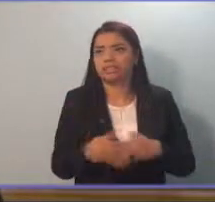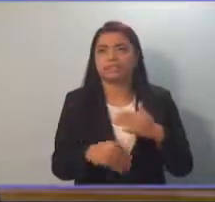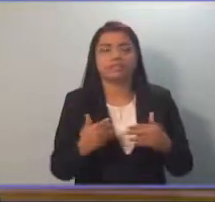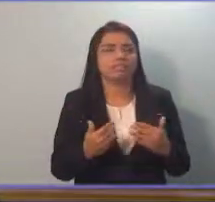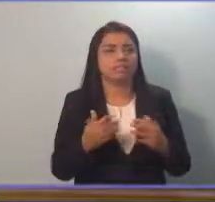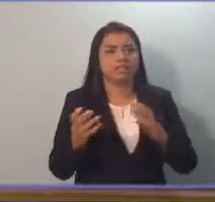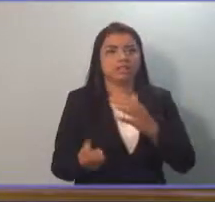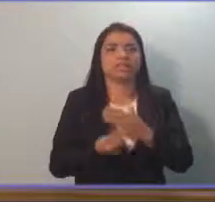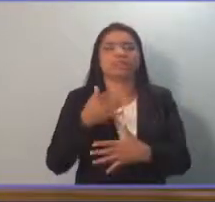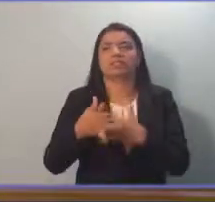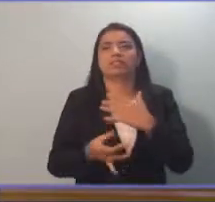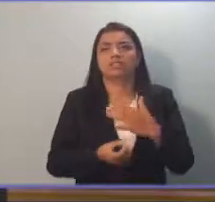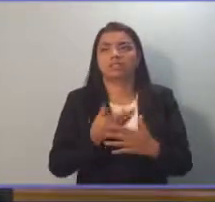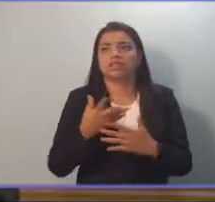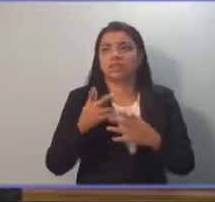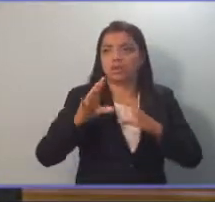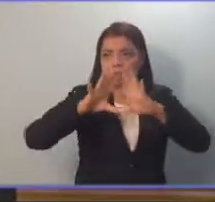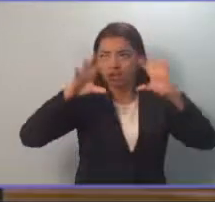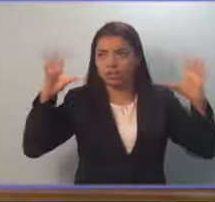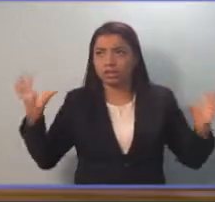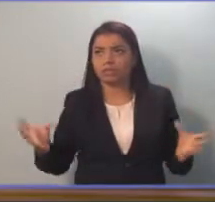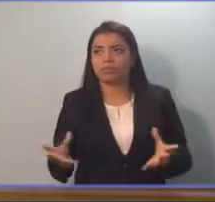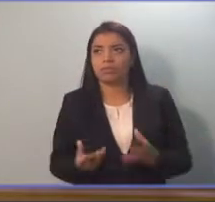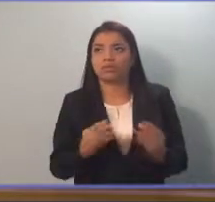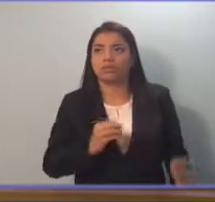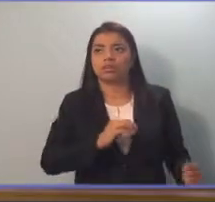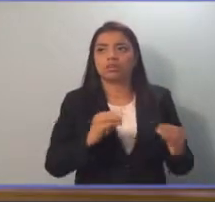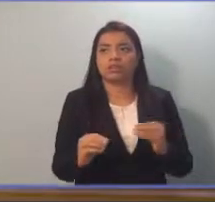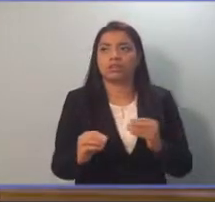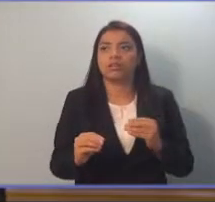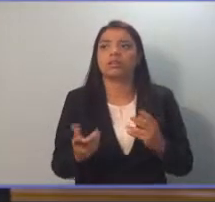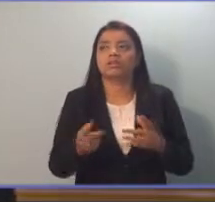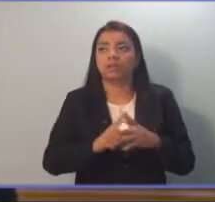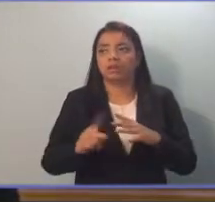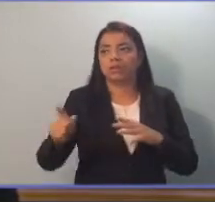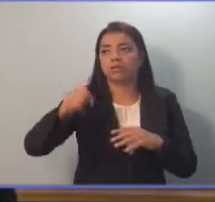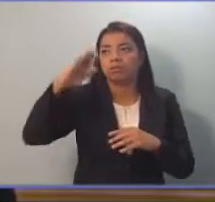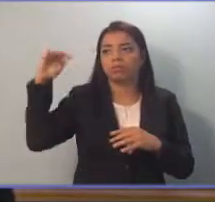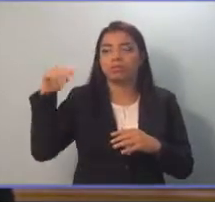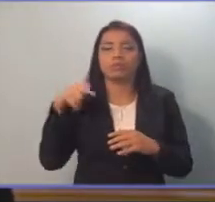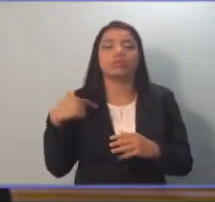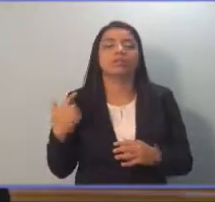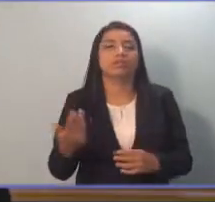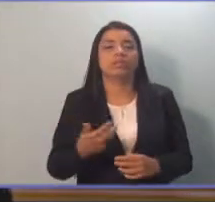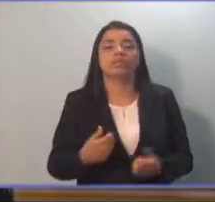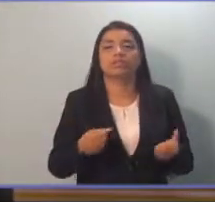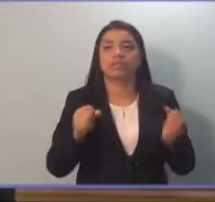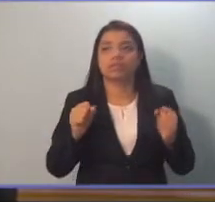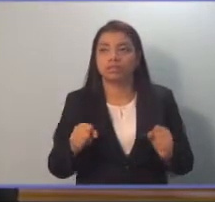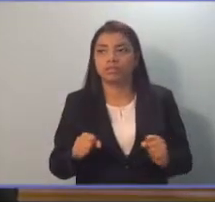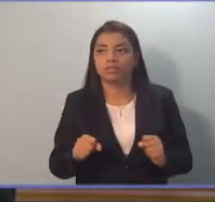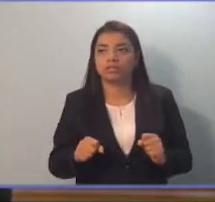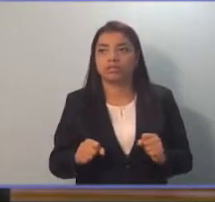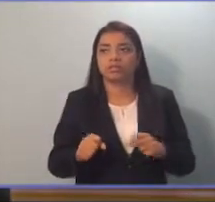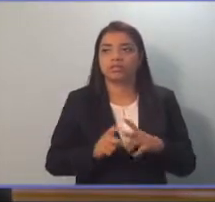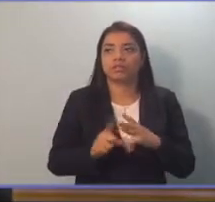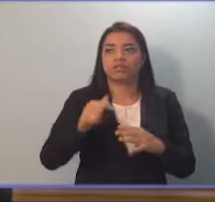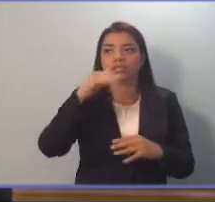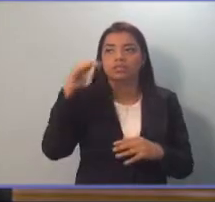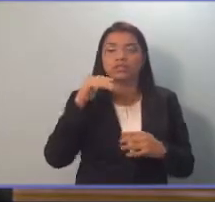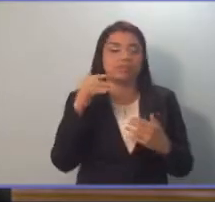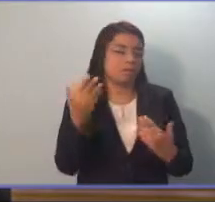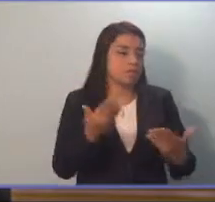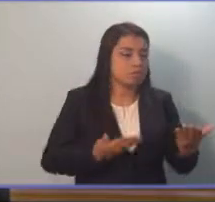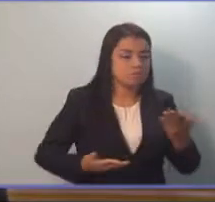la tecnología que a nivel global se emplea para el control migratorio y que eso nos permita operaciones migratorias con